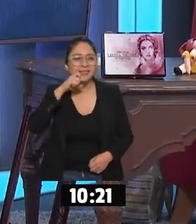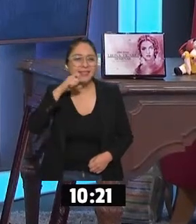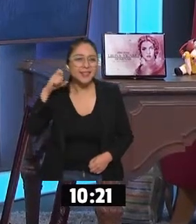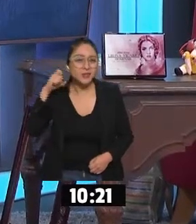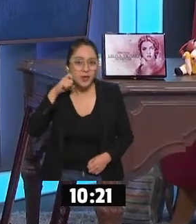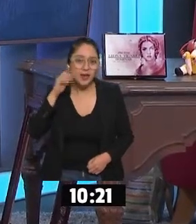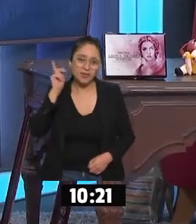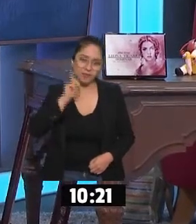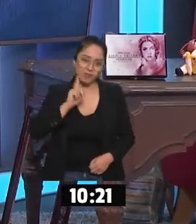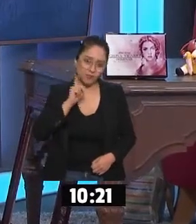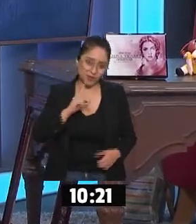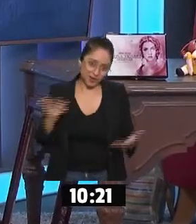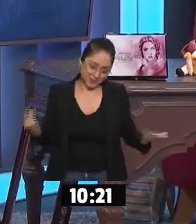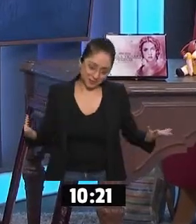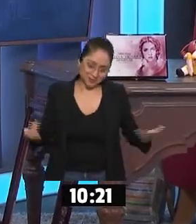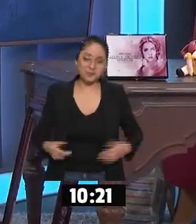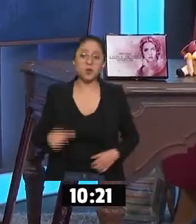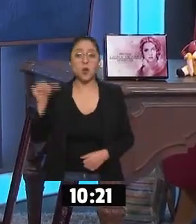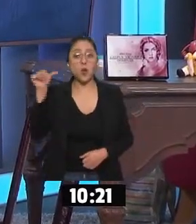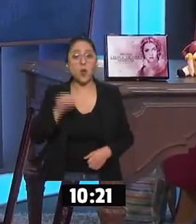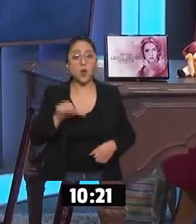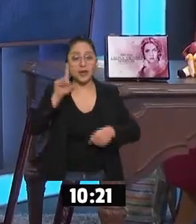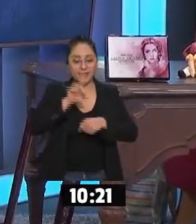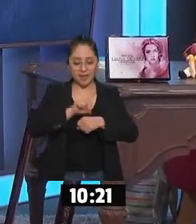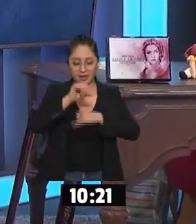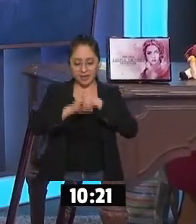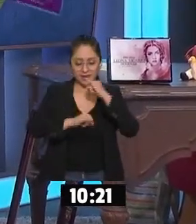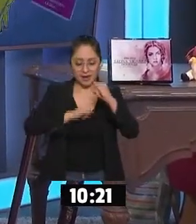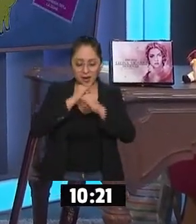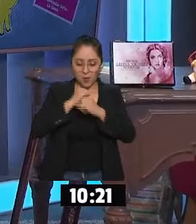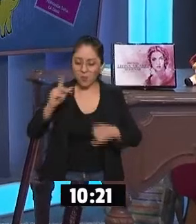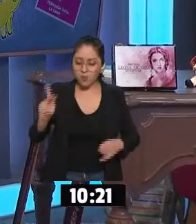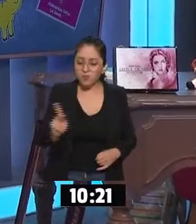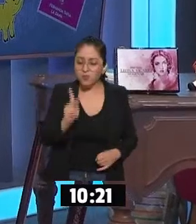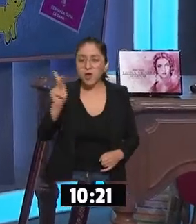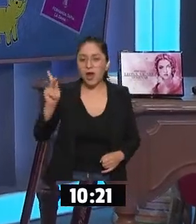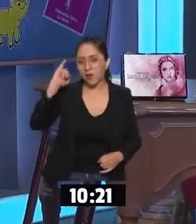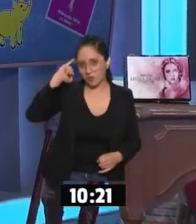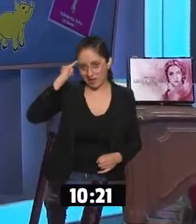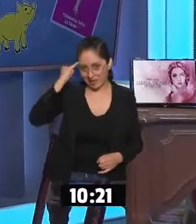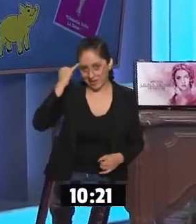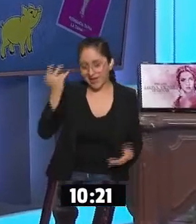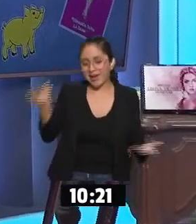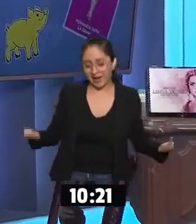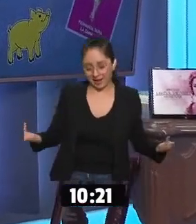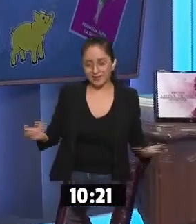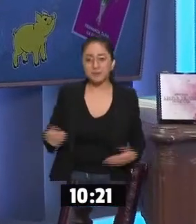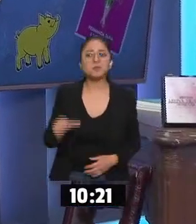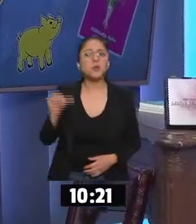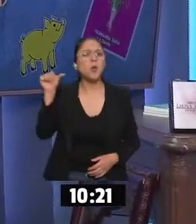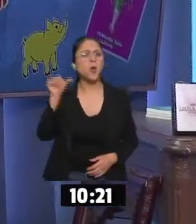el Día Internacional de los Pueblos Indígenas. También hoy es el día en que se creó Betty